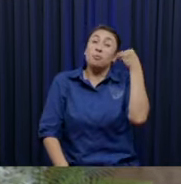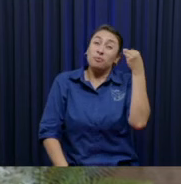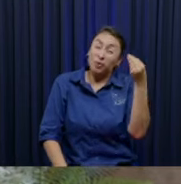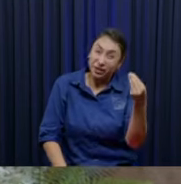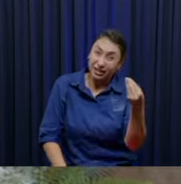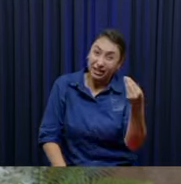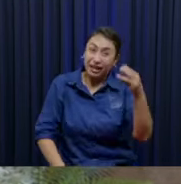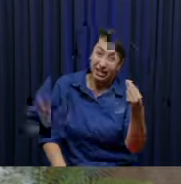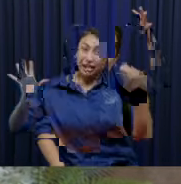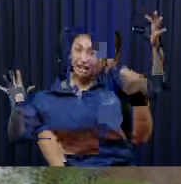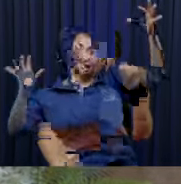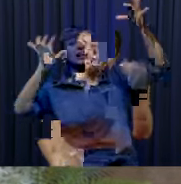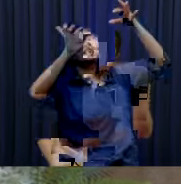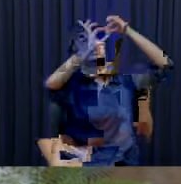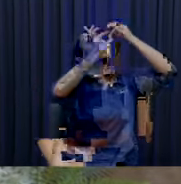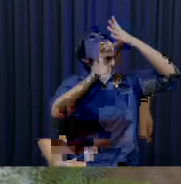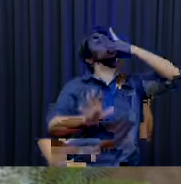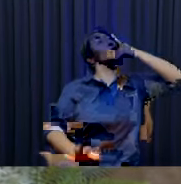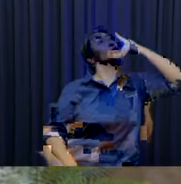uno. Es la gloria halal.